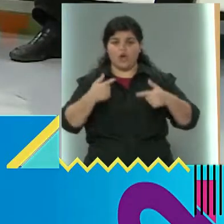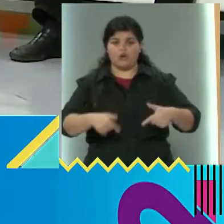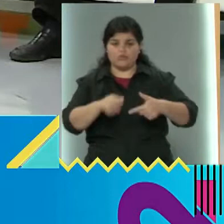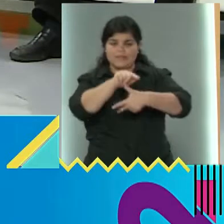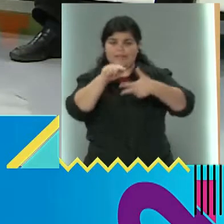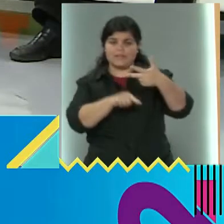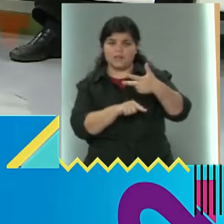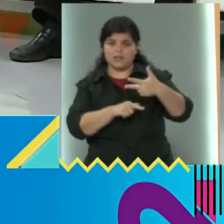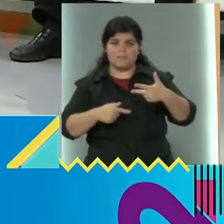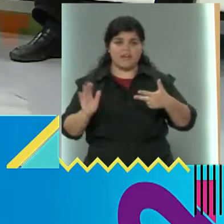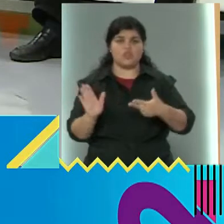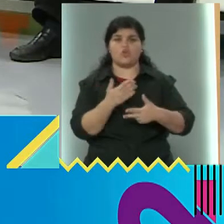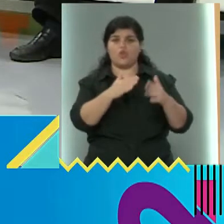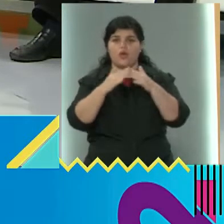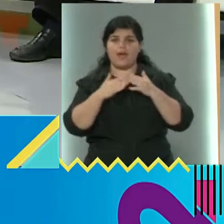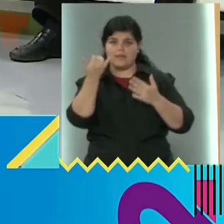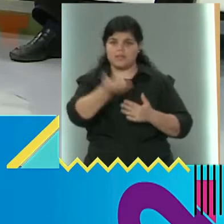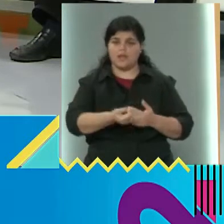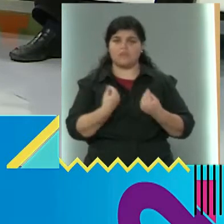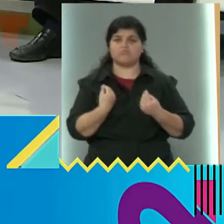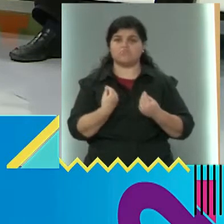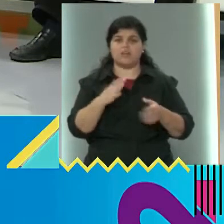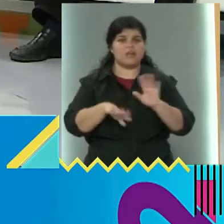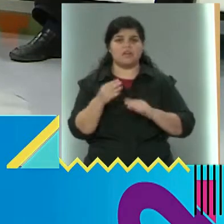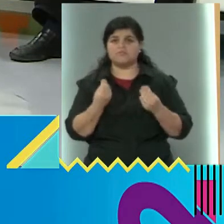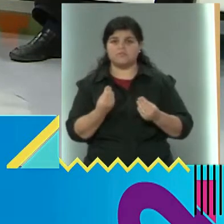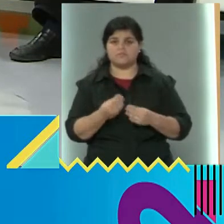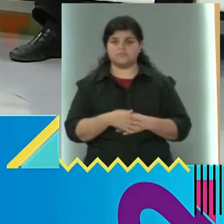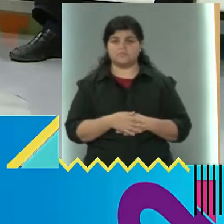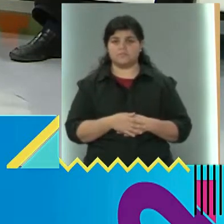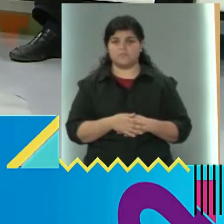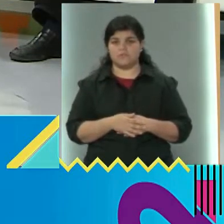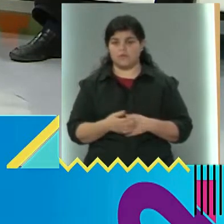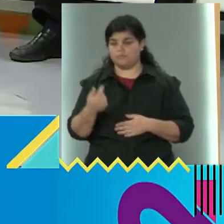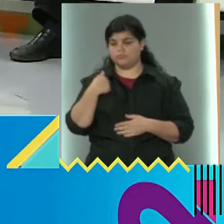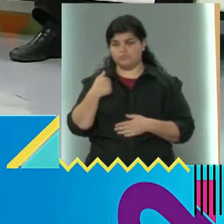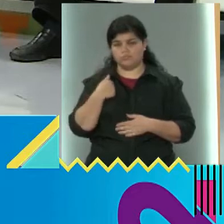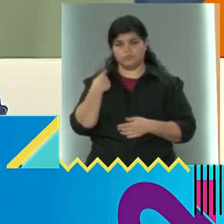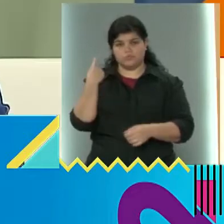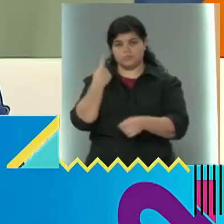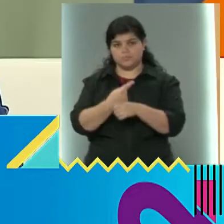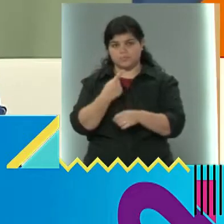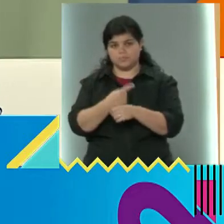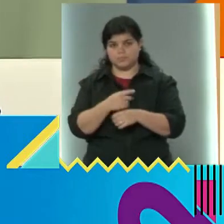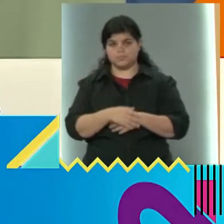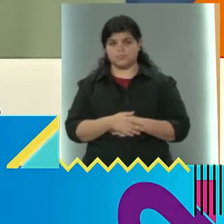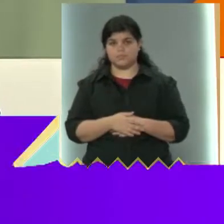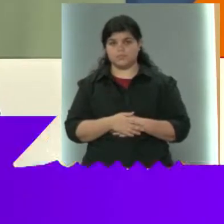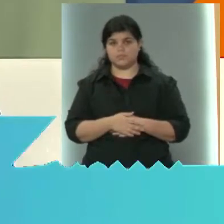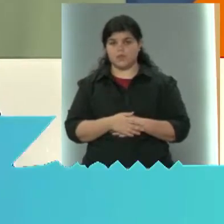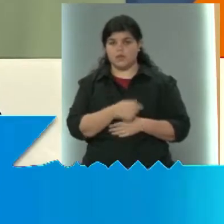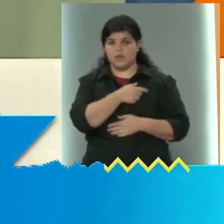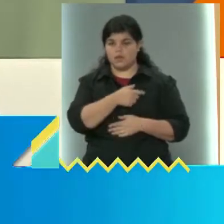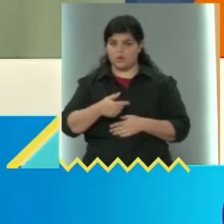todos pudiéramos acceder a nuestra casa propia? Bueno, yo primero que nada apuntaría a que el gobierno incentive o